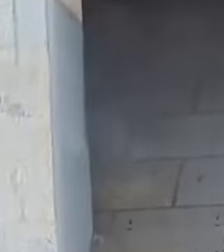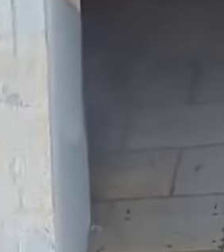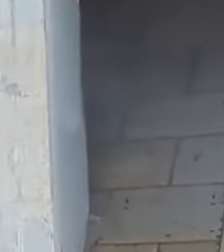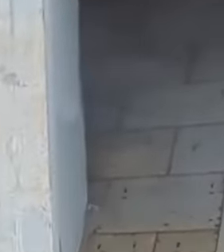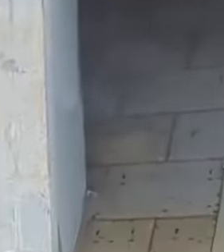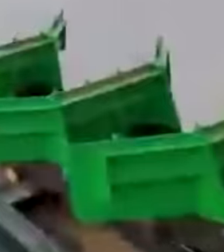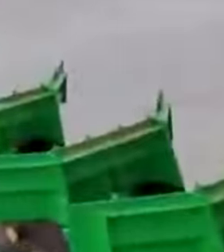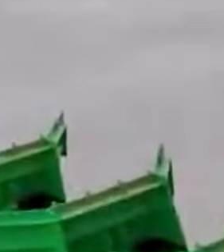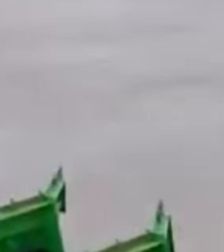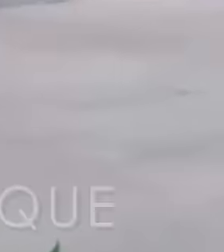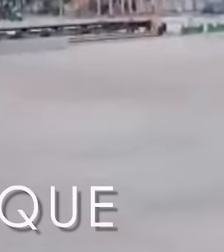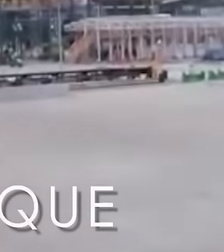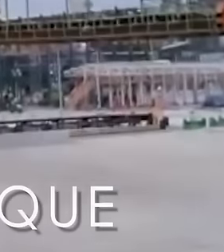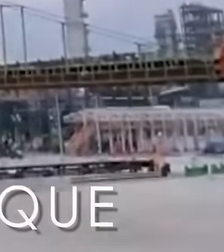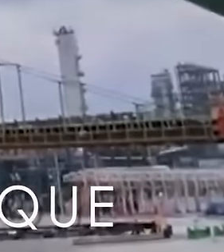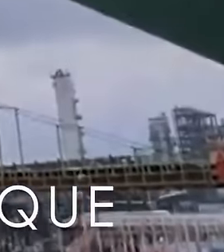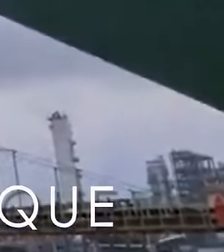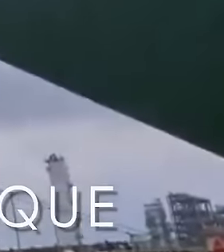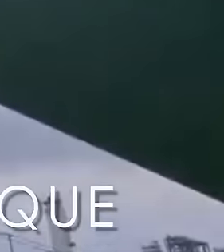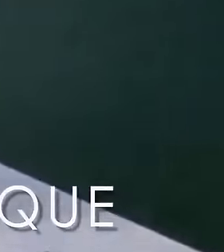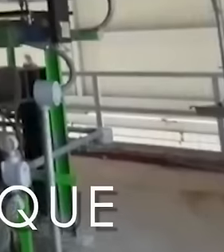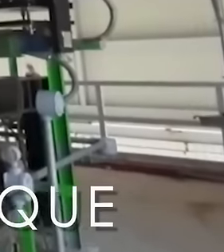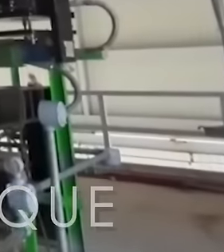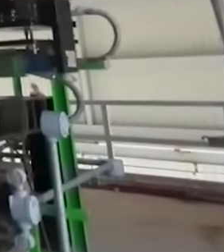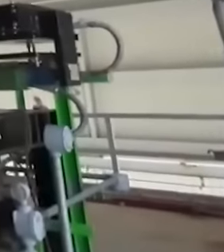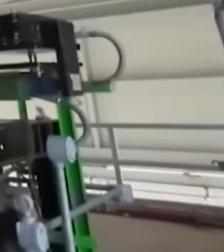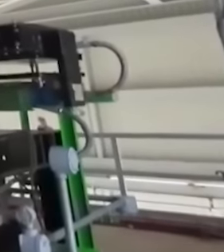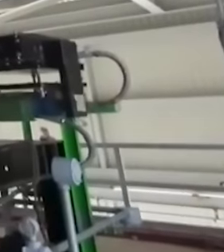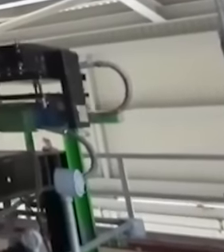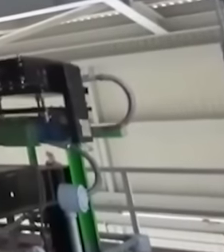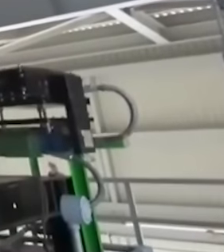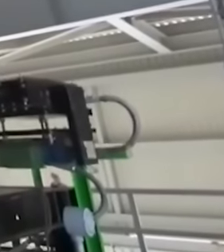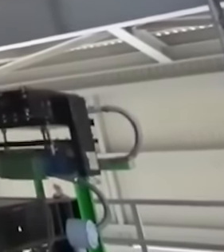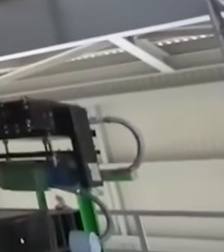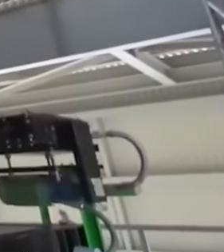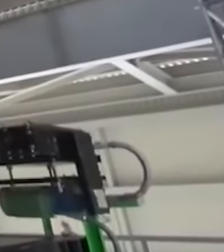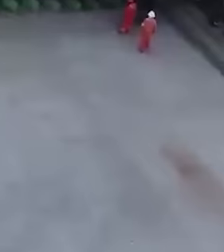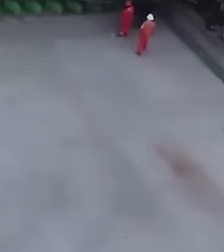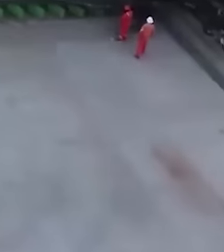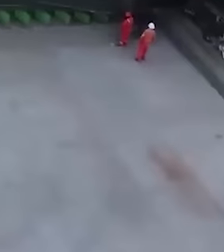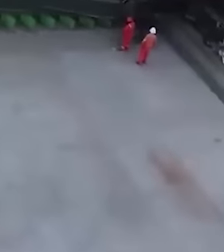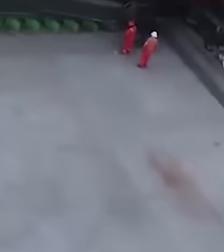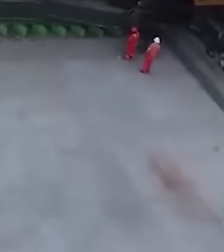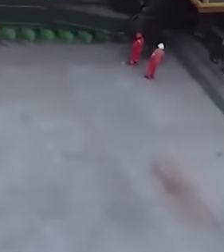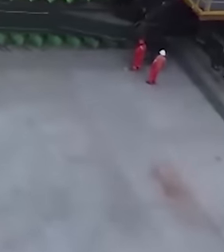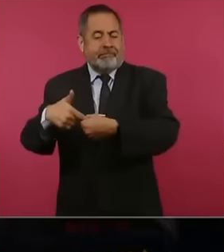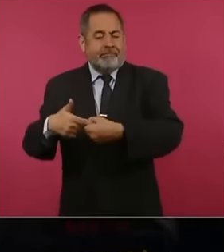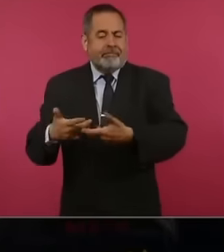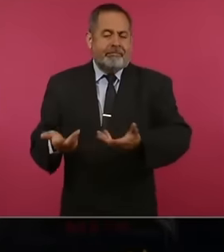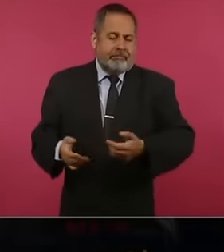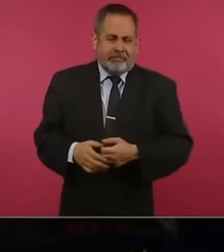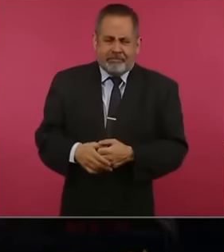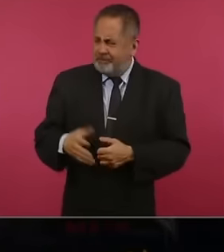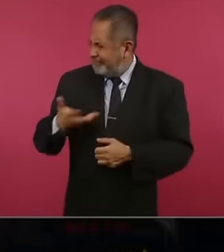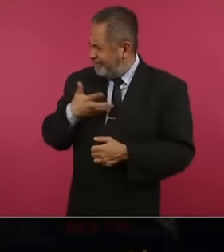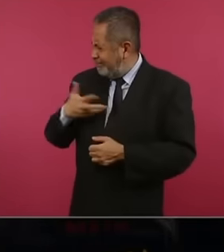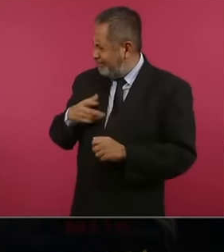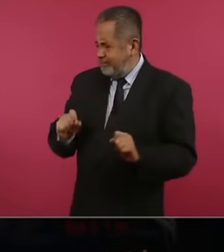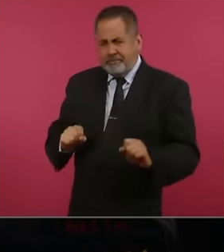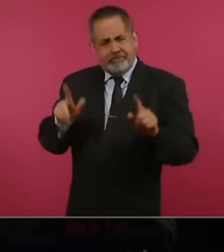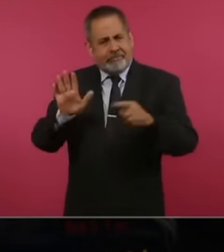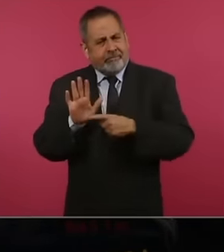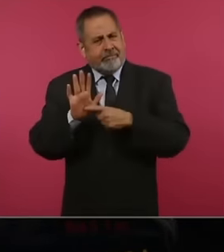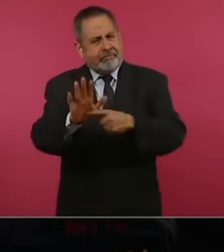pero son para el mercado interno. No sé si tenemos los datos